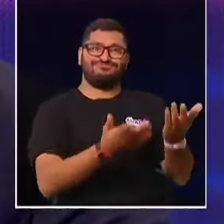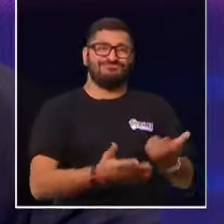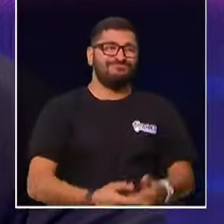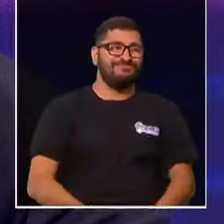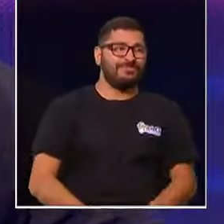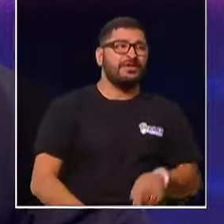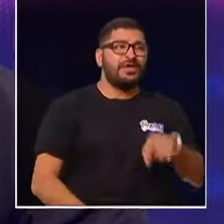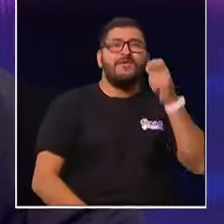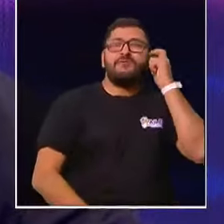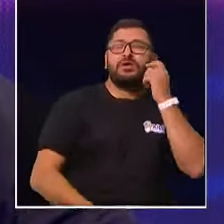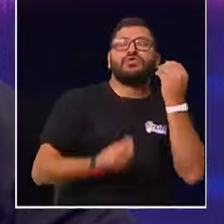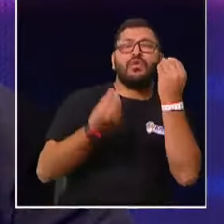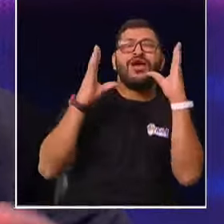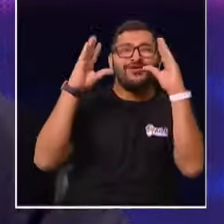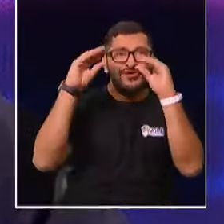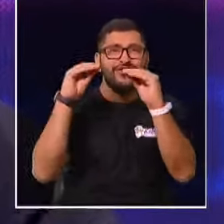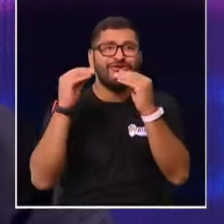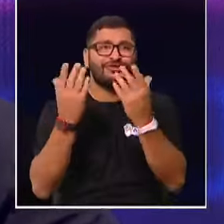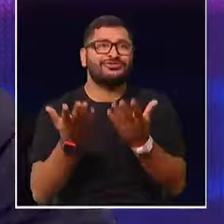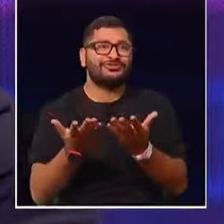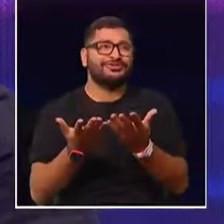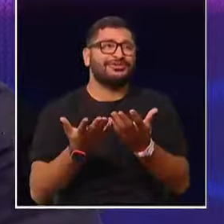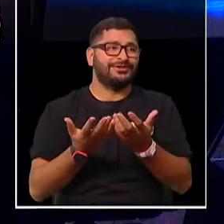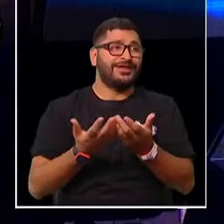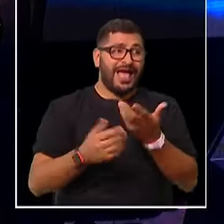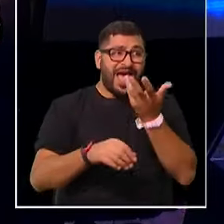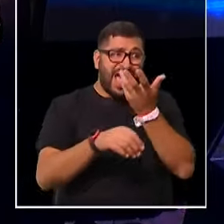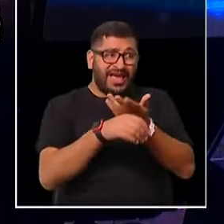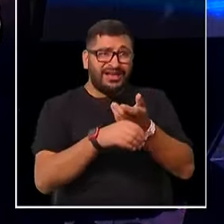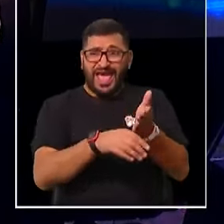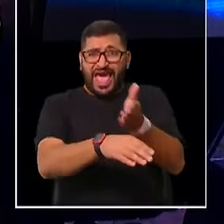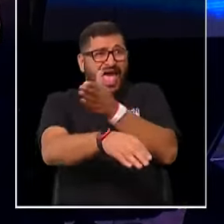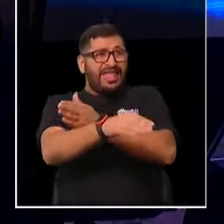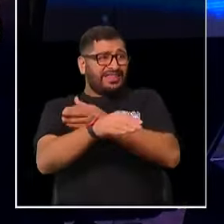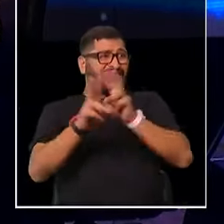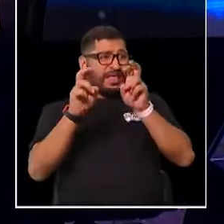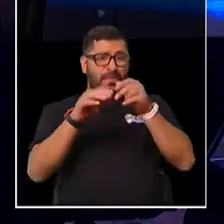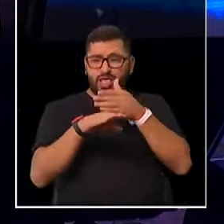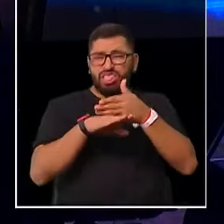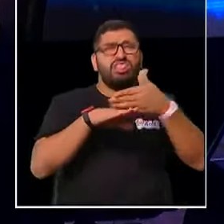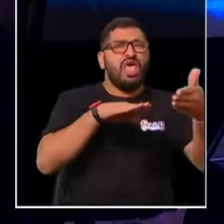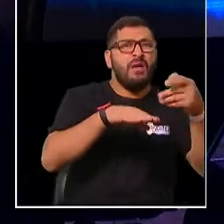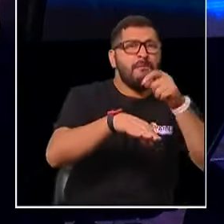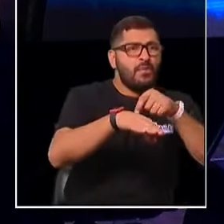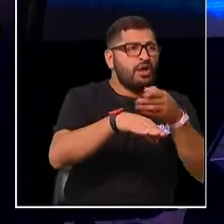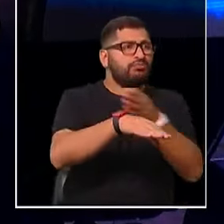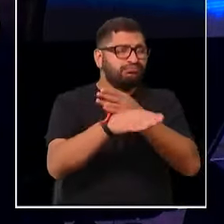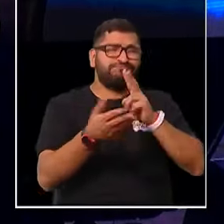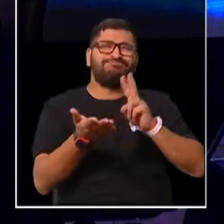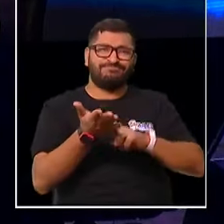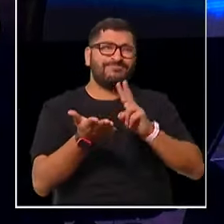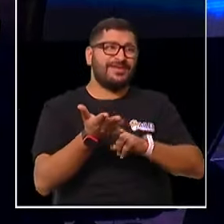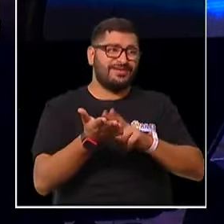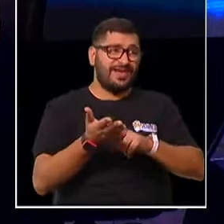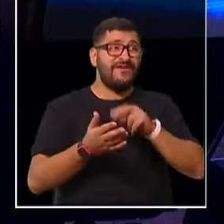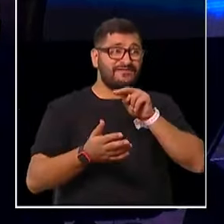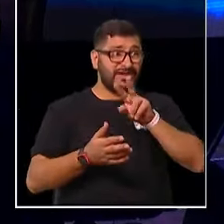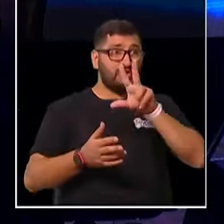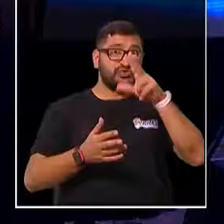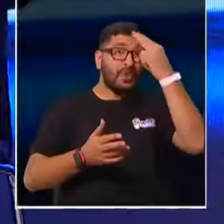noches. Hay un antes y un después, ¿cierto? Desde el 28